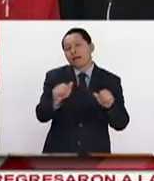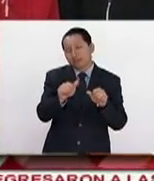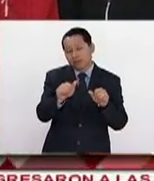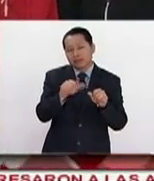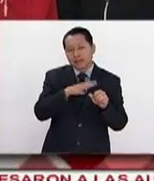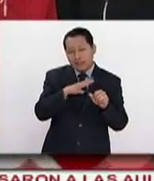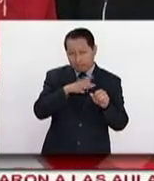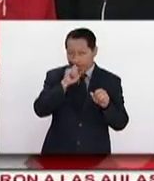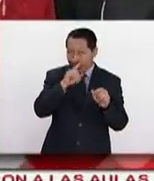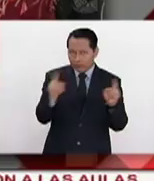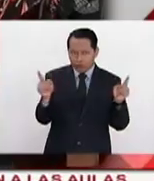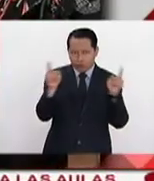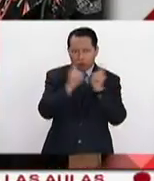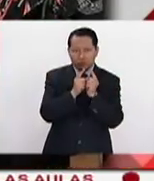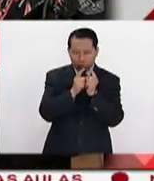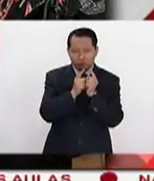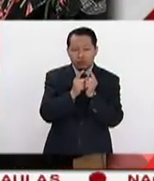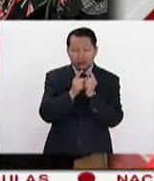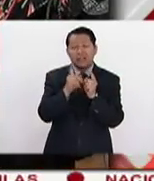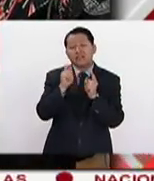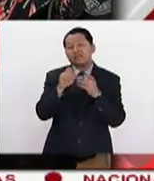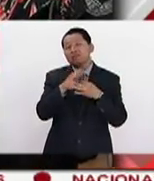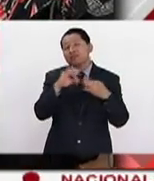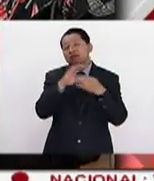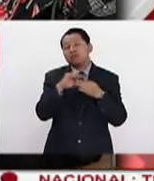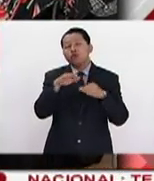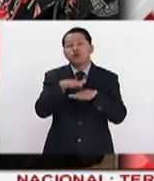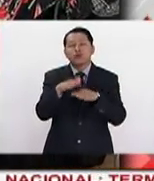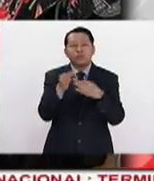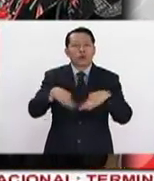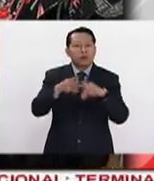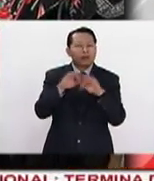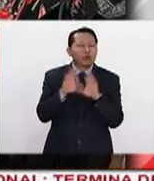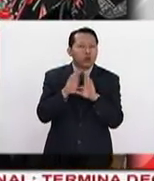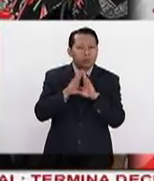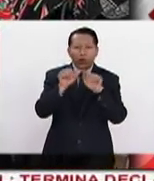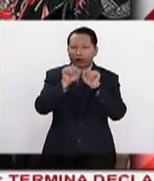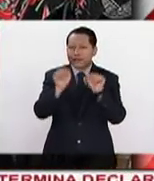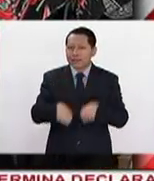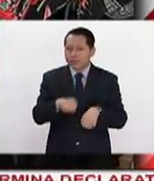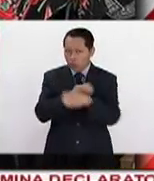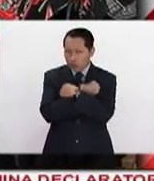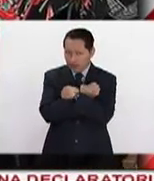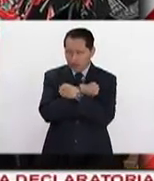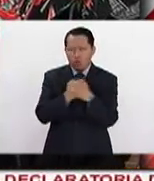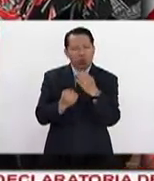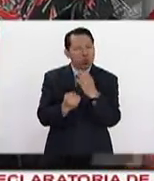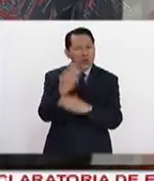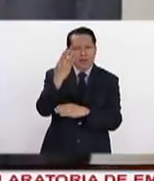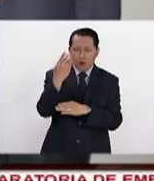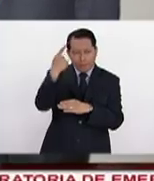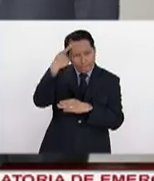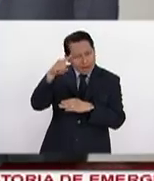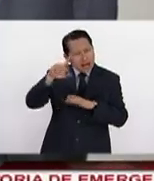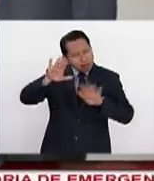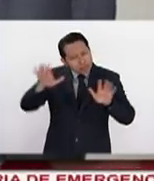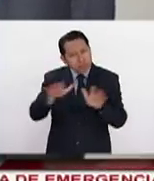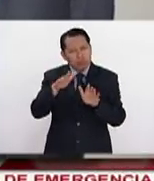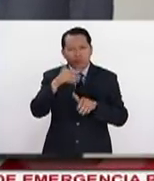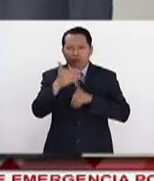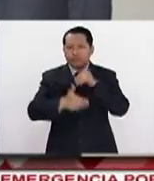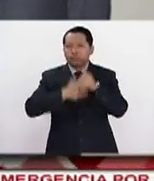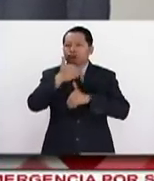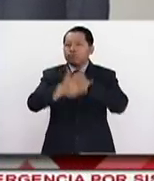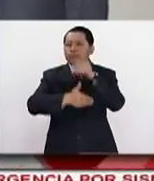Tawakkol Karman. Ahí conversaron sobre la importancia de establecer sistemas educativos modernos para impulsar el desarrollo y alcanzar